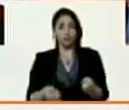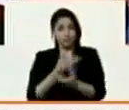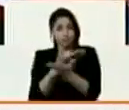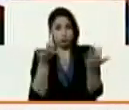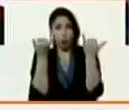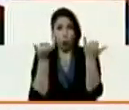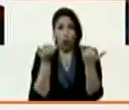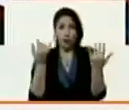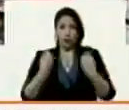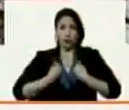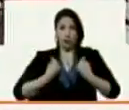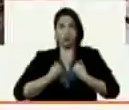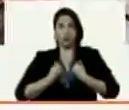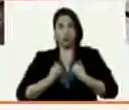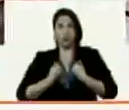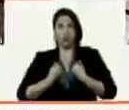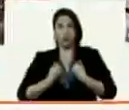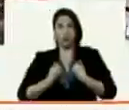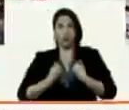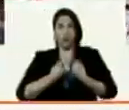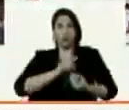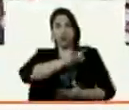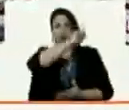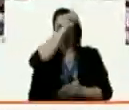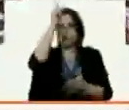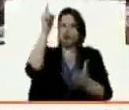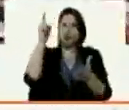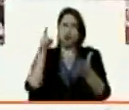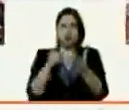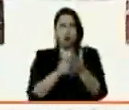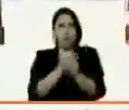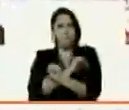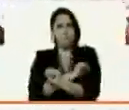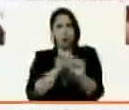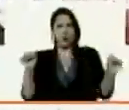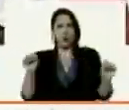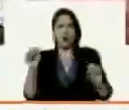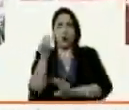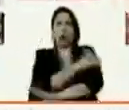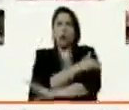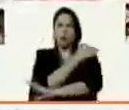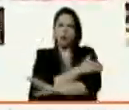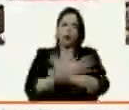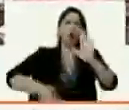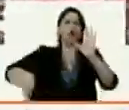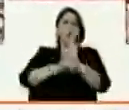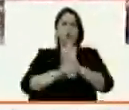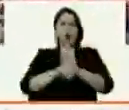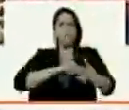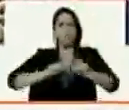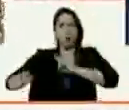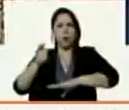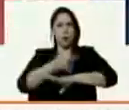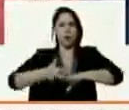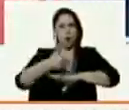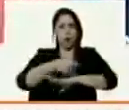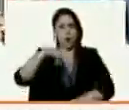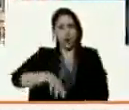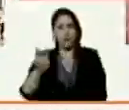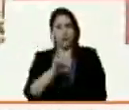a estas alturas de la vida, es absolutamente imposible que la derecha vuelva a gobernar en Venezuela.